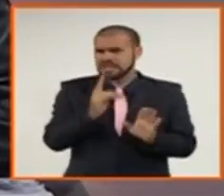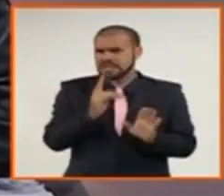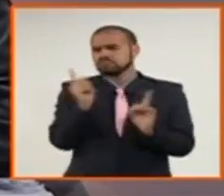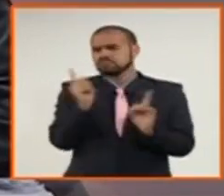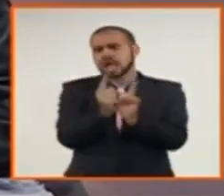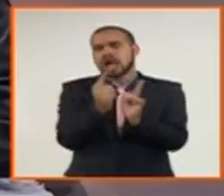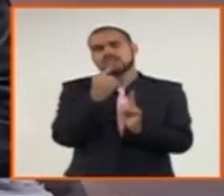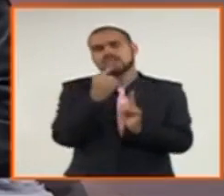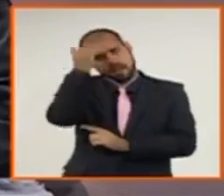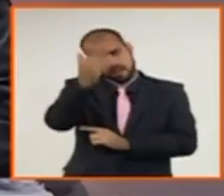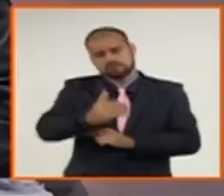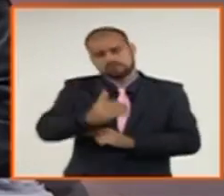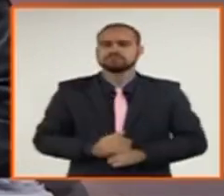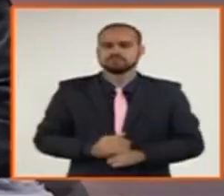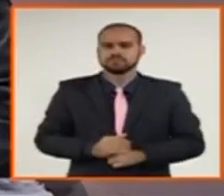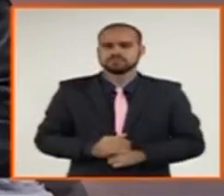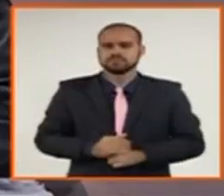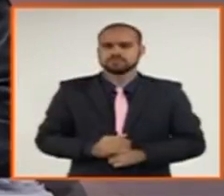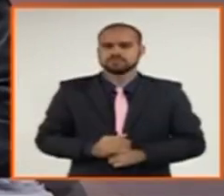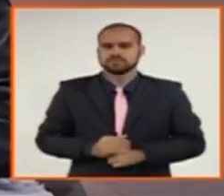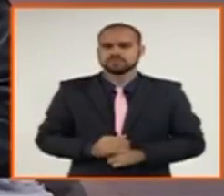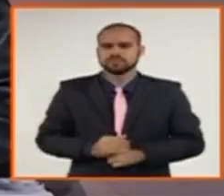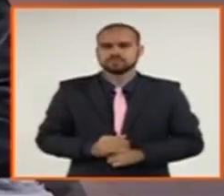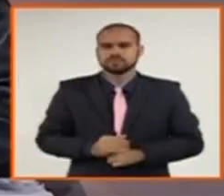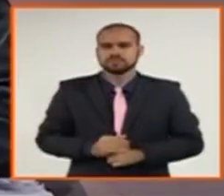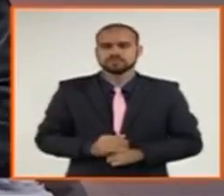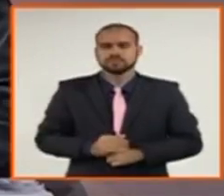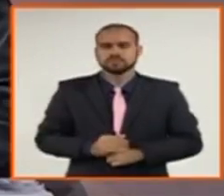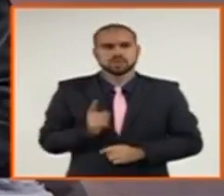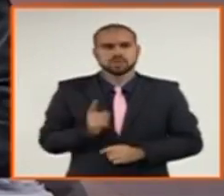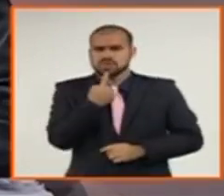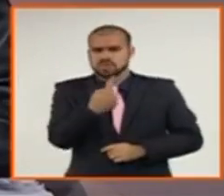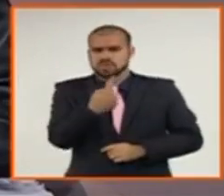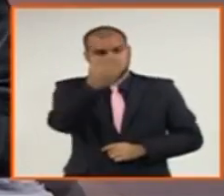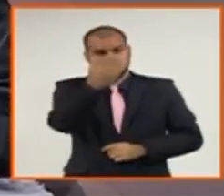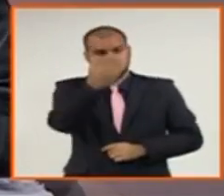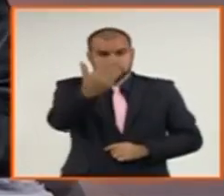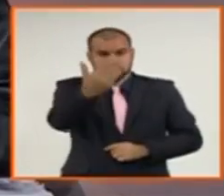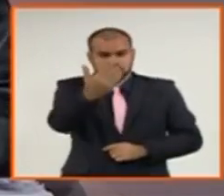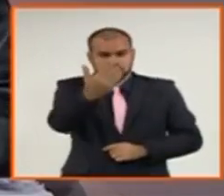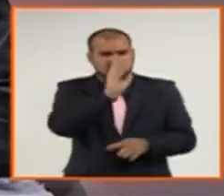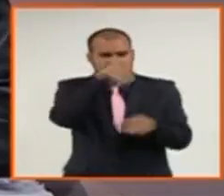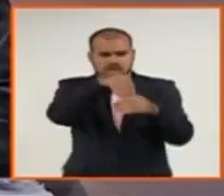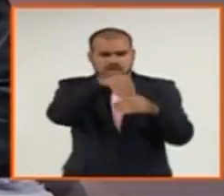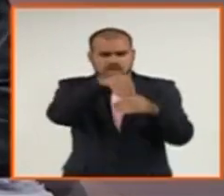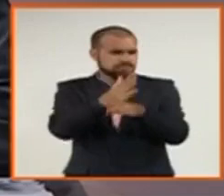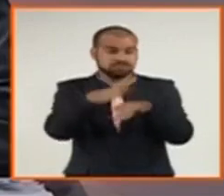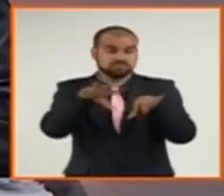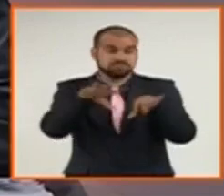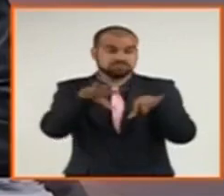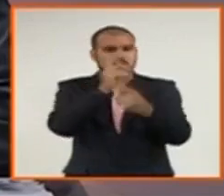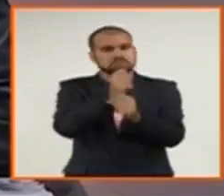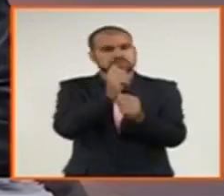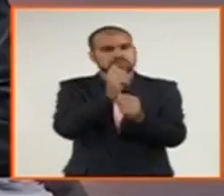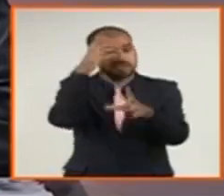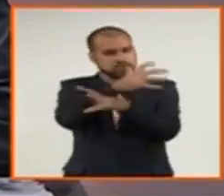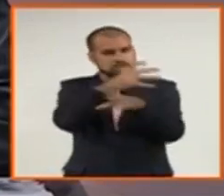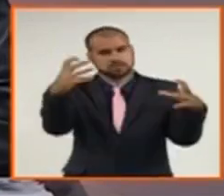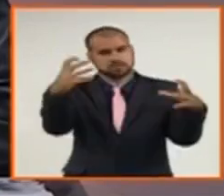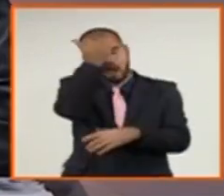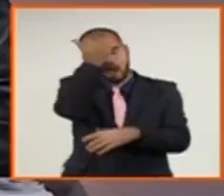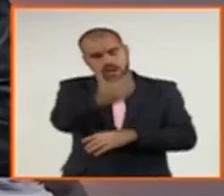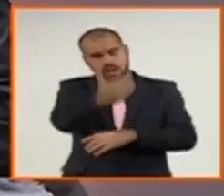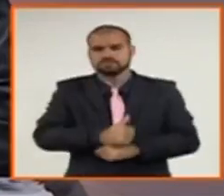gracias. Realmente en el término de gracias va implícito todo lo que la ciencia ha logrado y ha